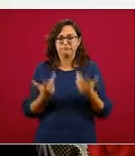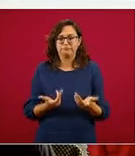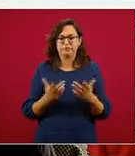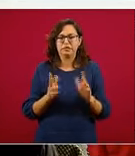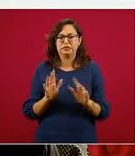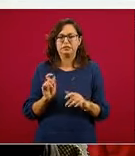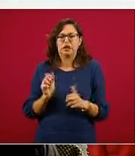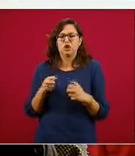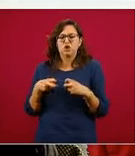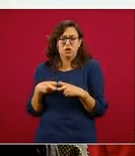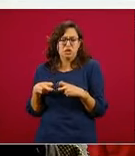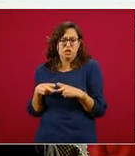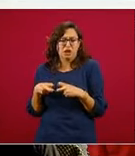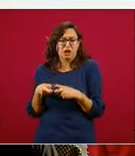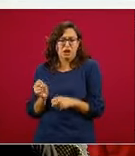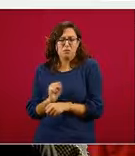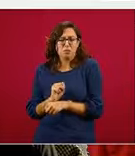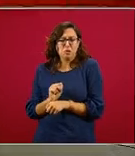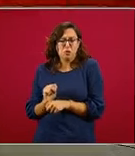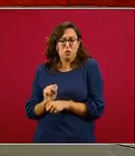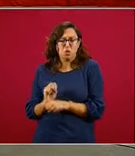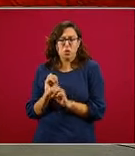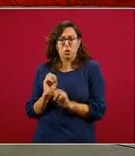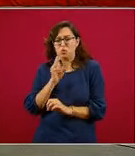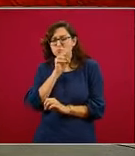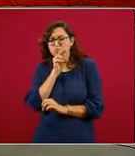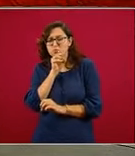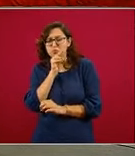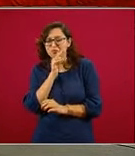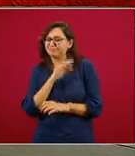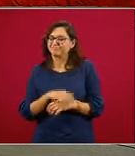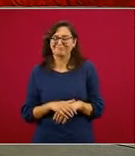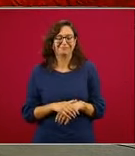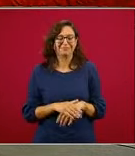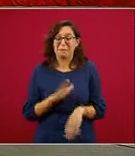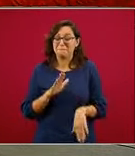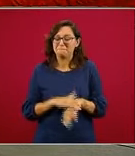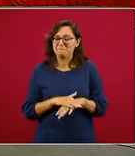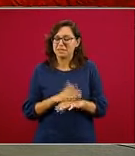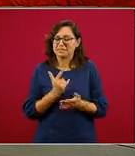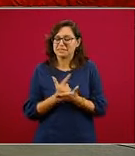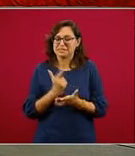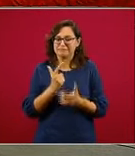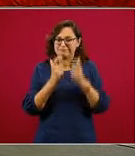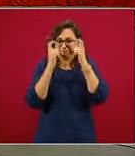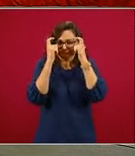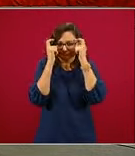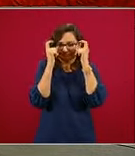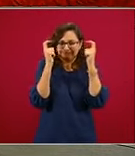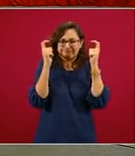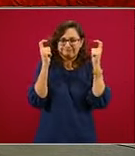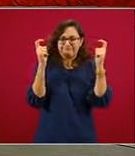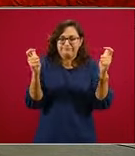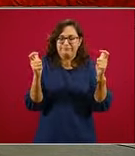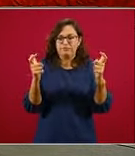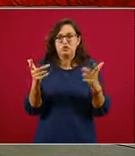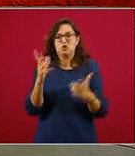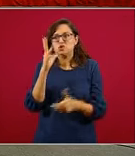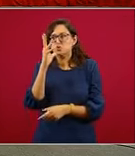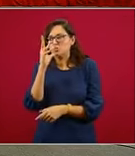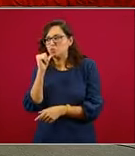estar nerviosos nada más o de estar preocupados, sino que hemos tenido todos cambios en nuestro ciclo de